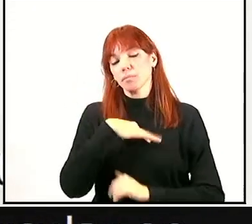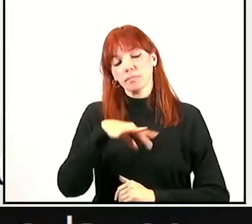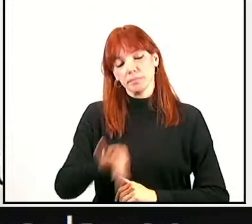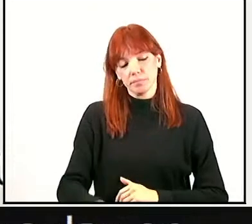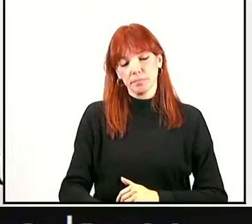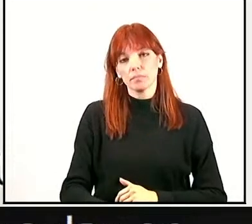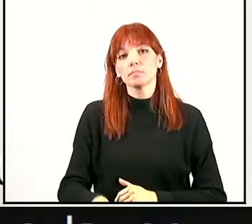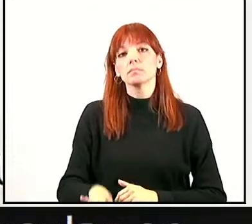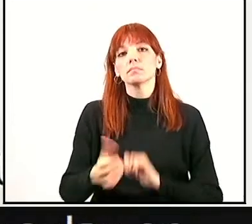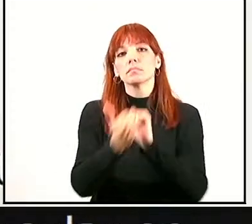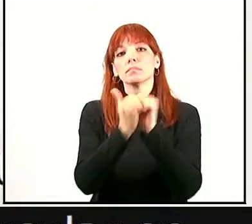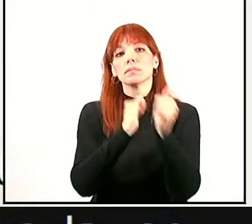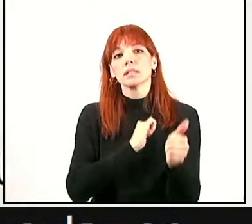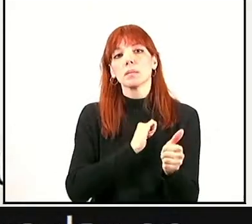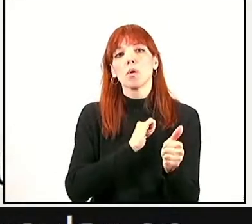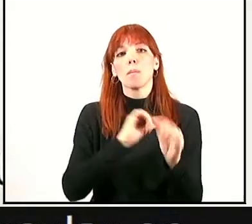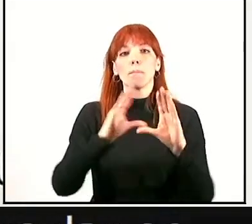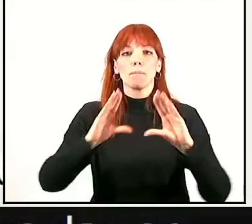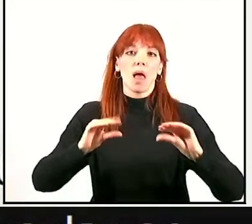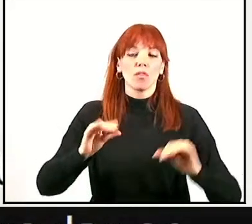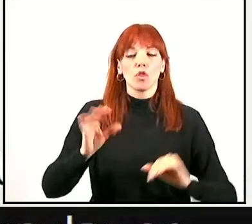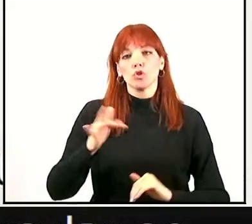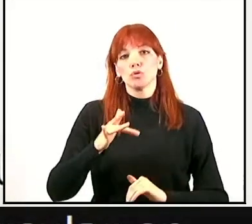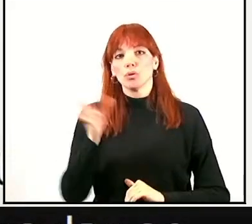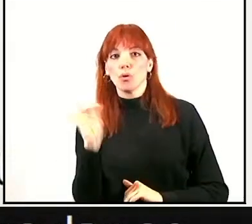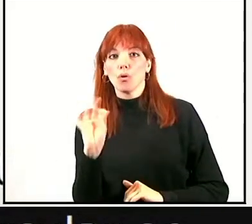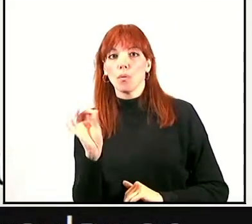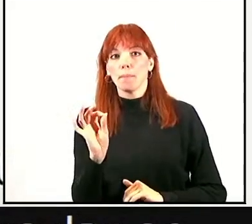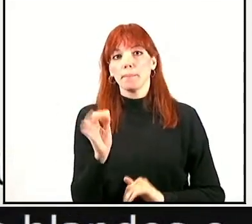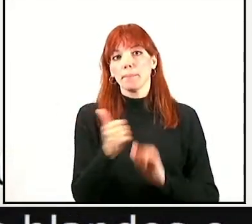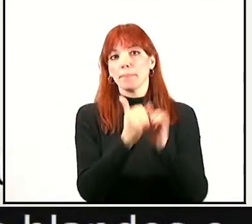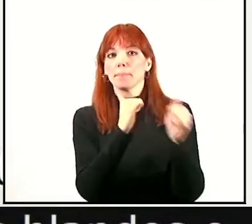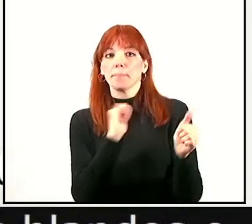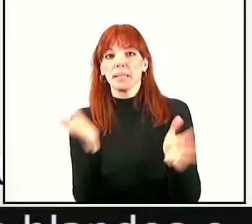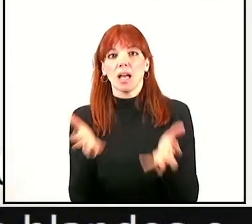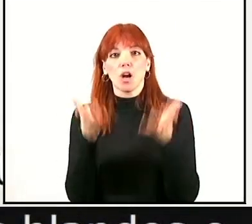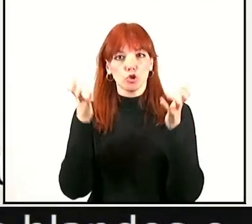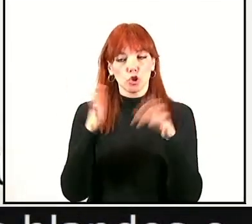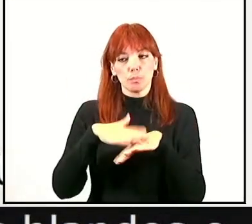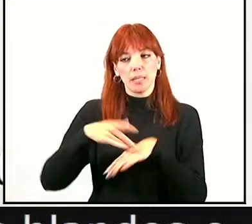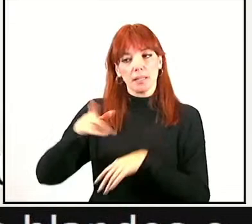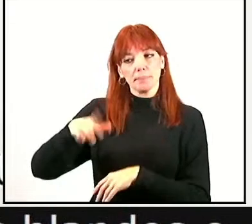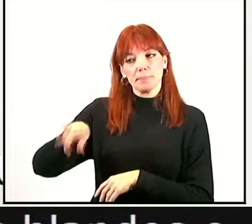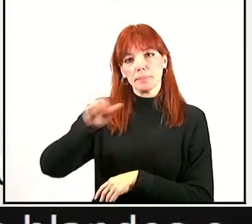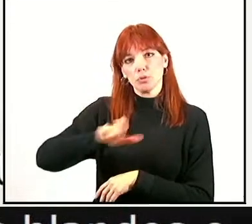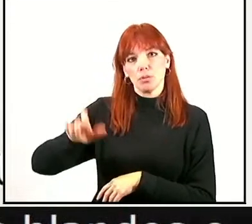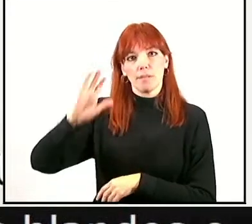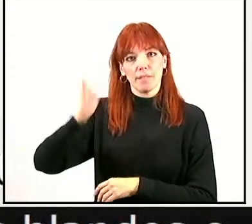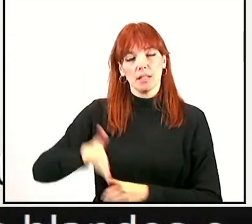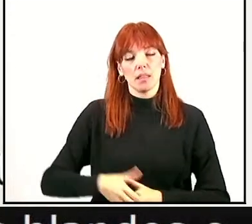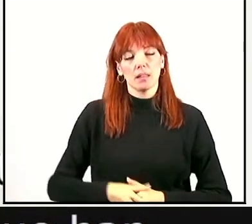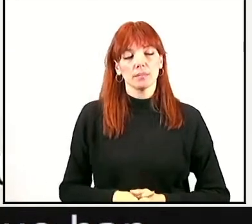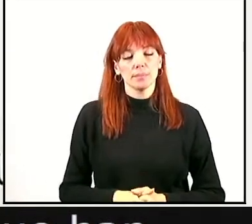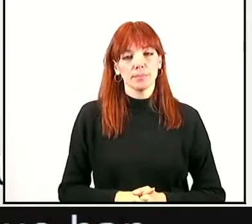con préstamos blandos o préstamos ventajosos para esas personas que han estado afectadas.